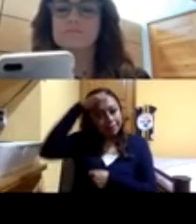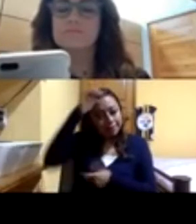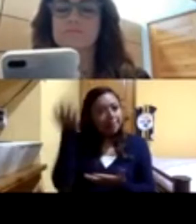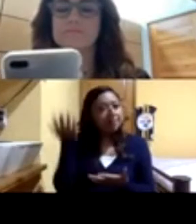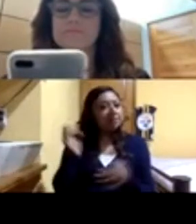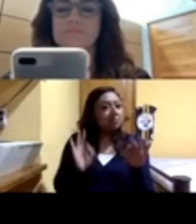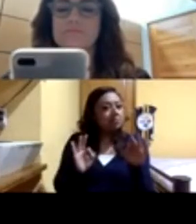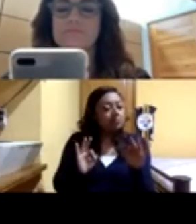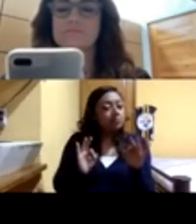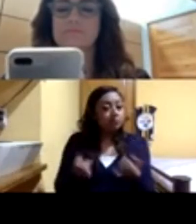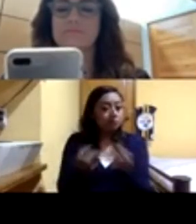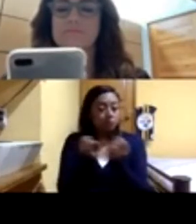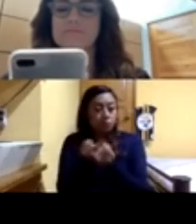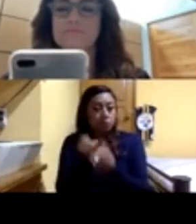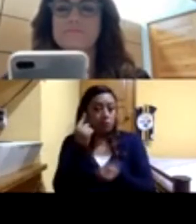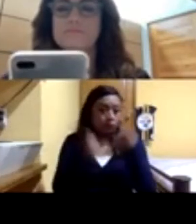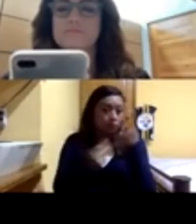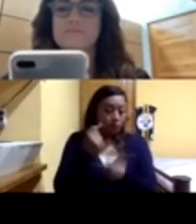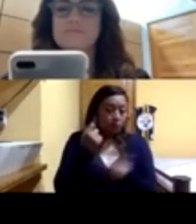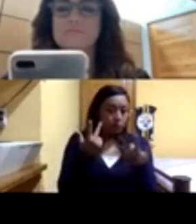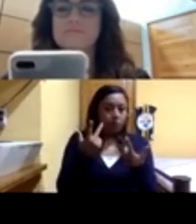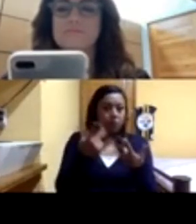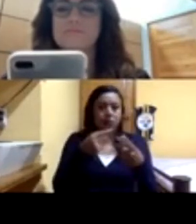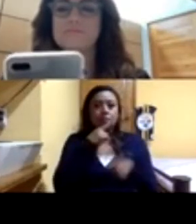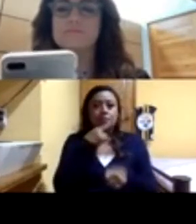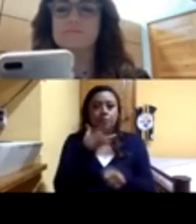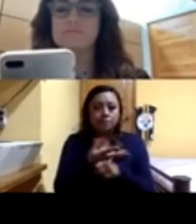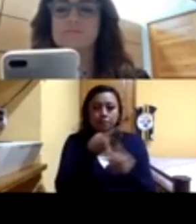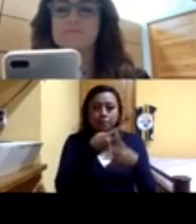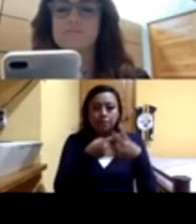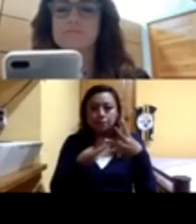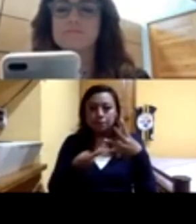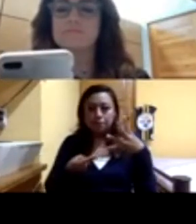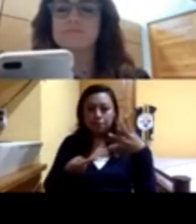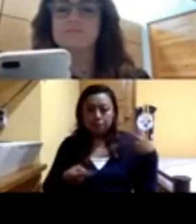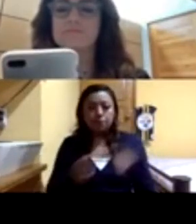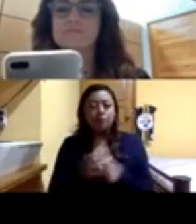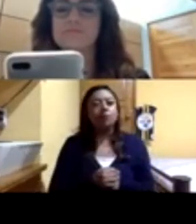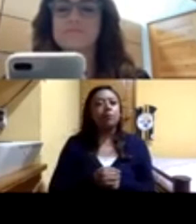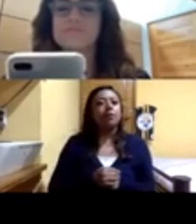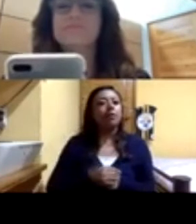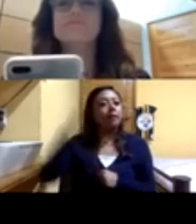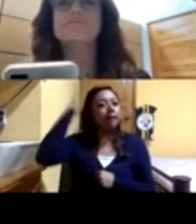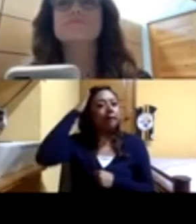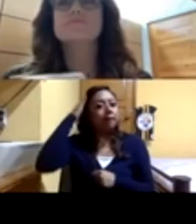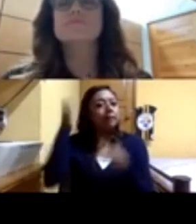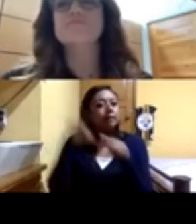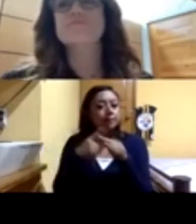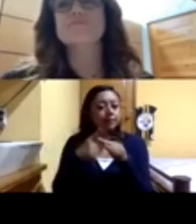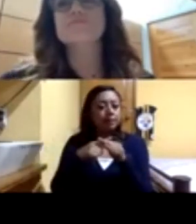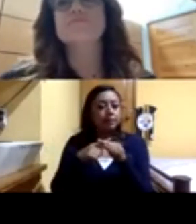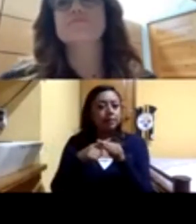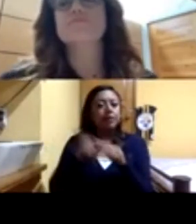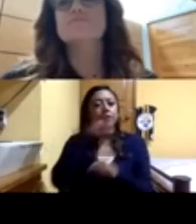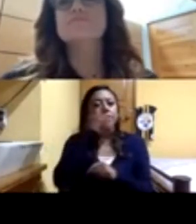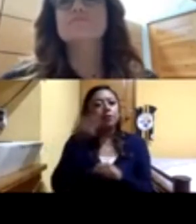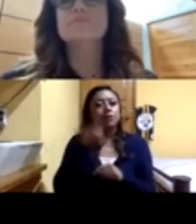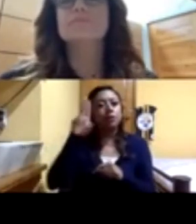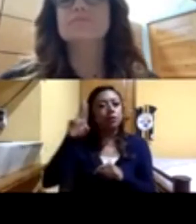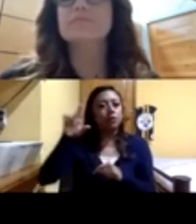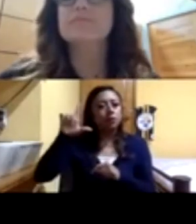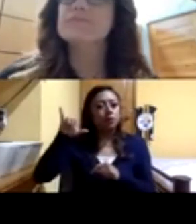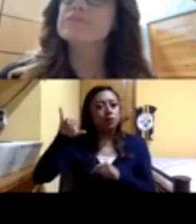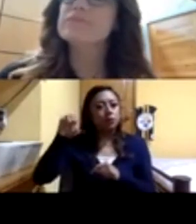tareas que encabeza nuestro compañero y amigo Julio Bonilla en el INFO, es un gusto siempre tener